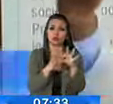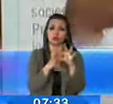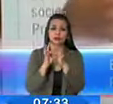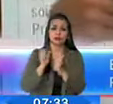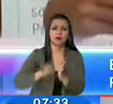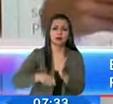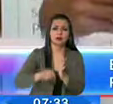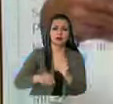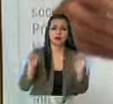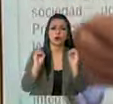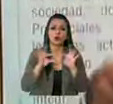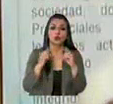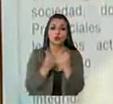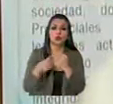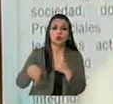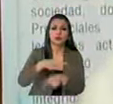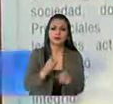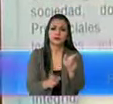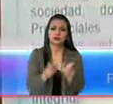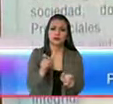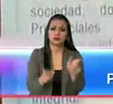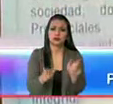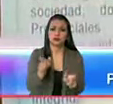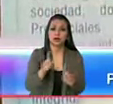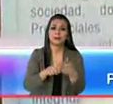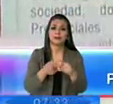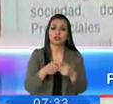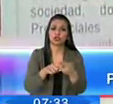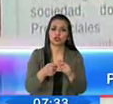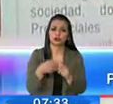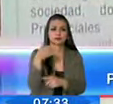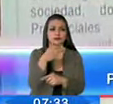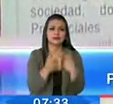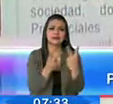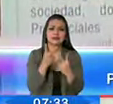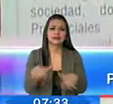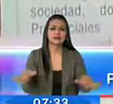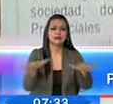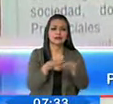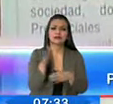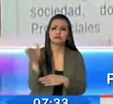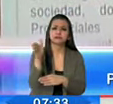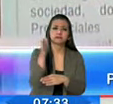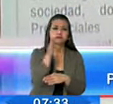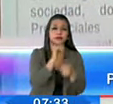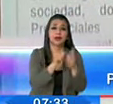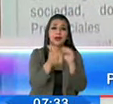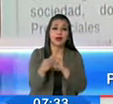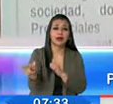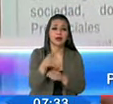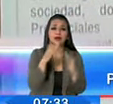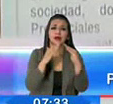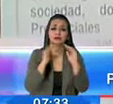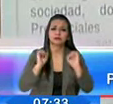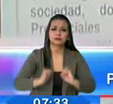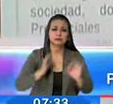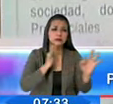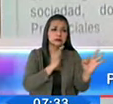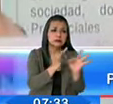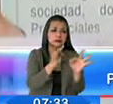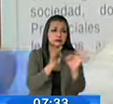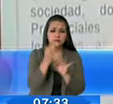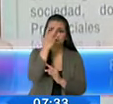un grupo de ciudadanos? Amigos, visitándolos en territorio, en cada casa, explicándoles por